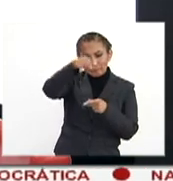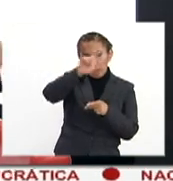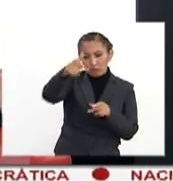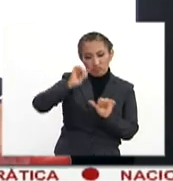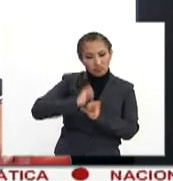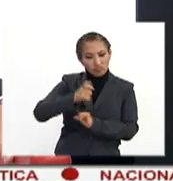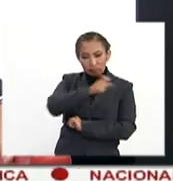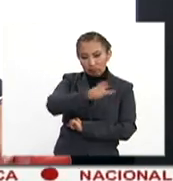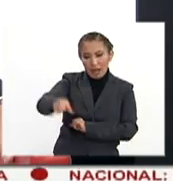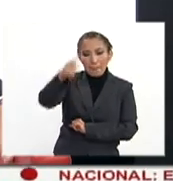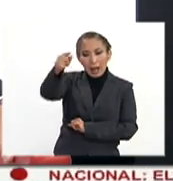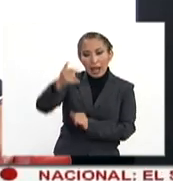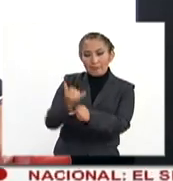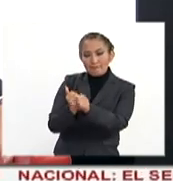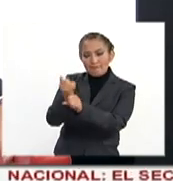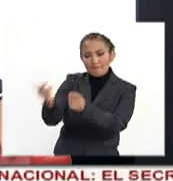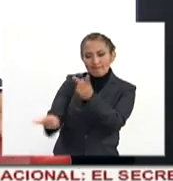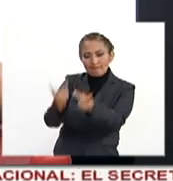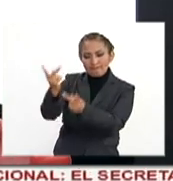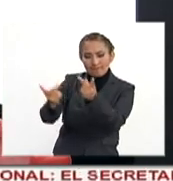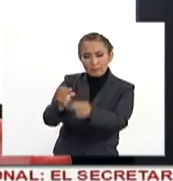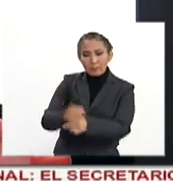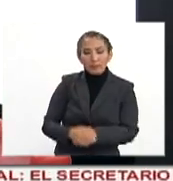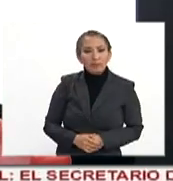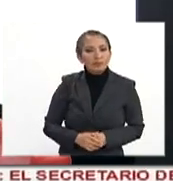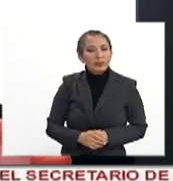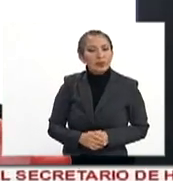los que patrocinaron estas mediciones, ¿no?